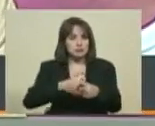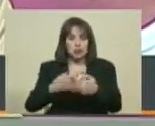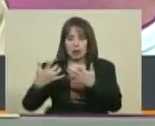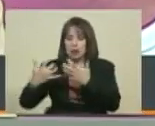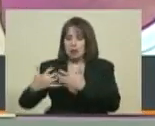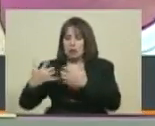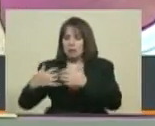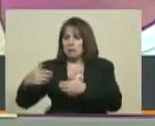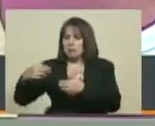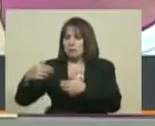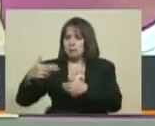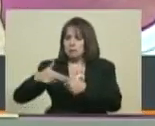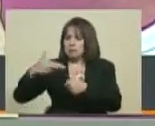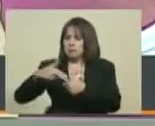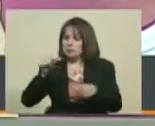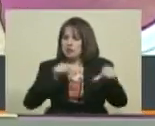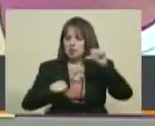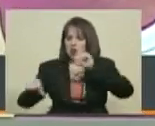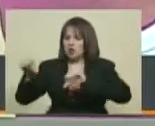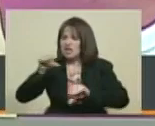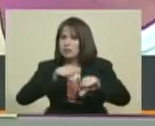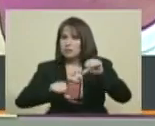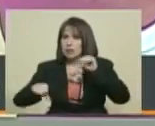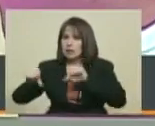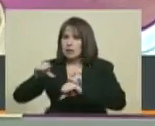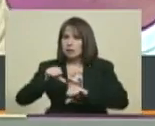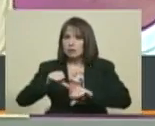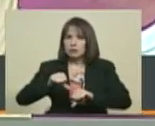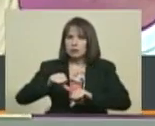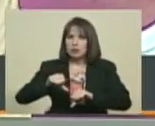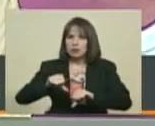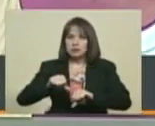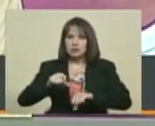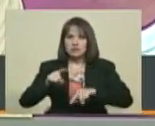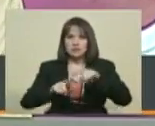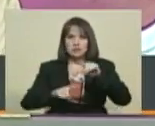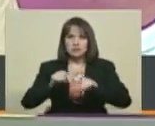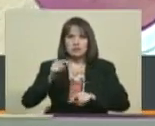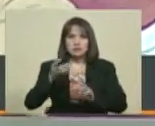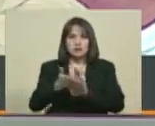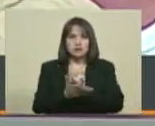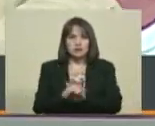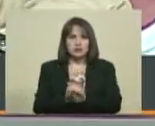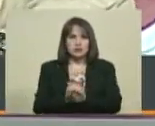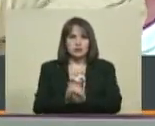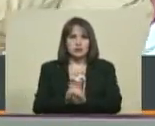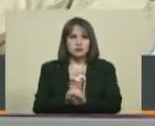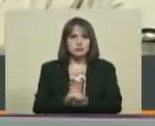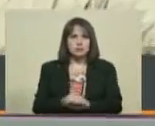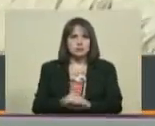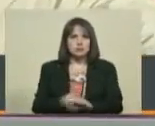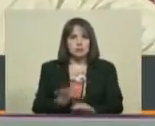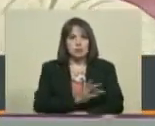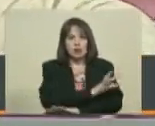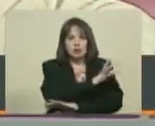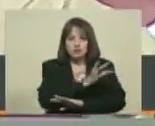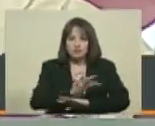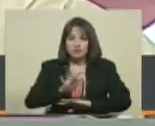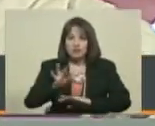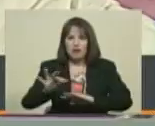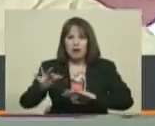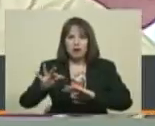petroquímica, en la faja petrolífera del Orinoco. Surgió la faja petrolífera del